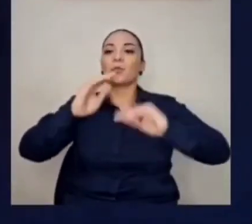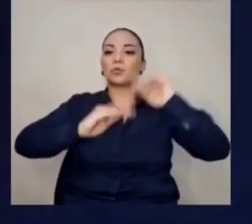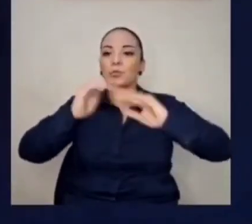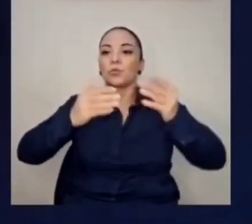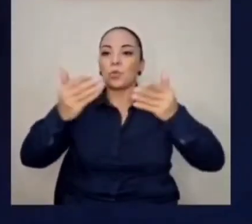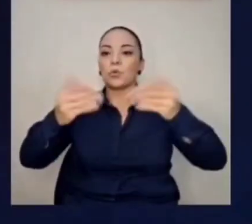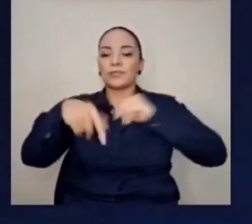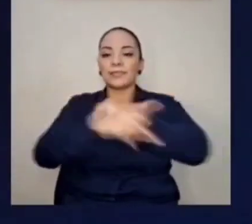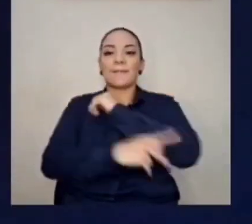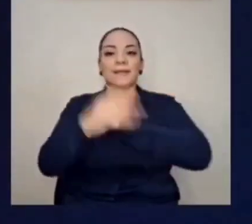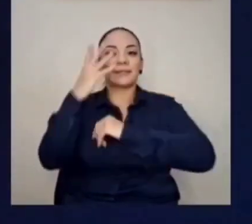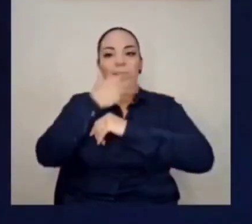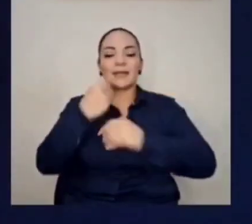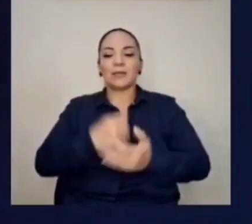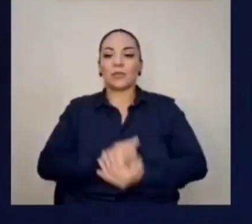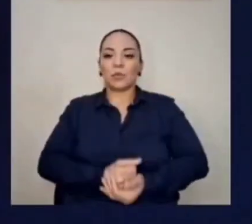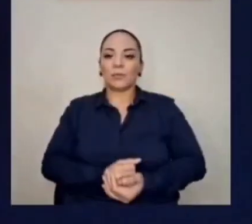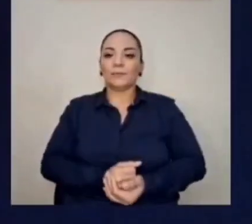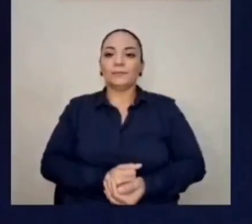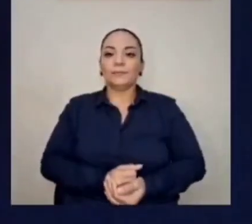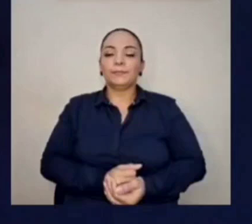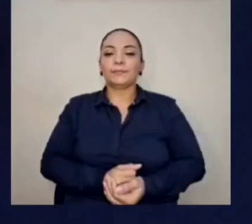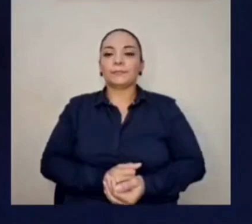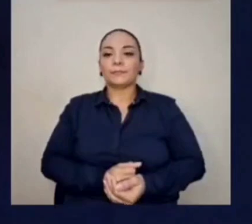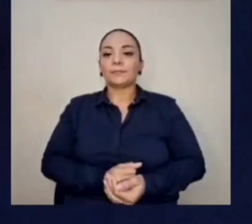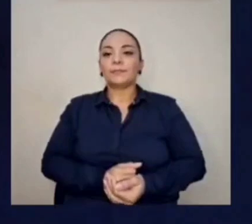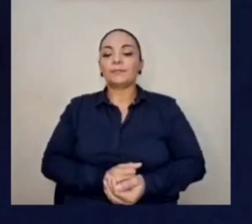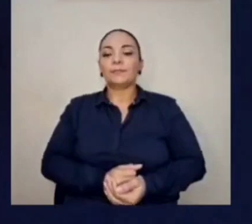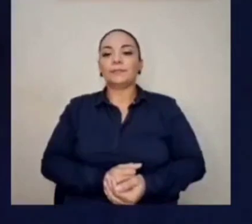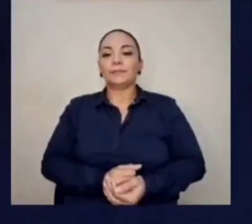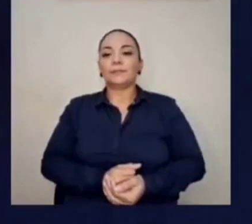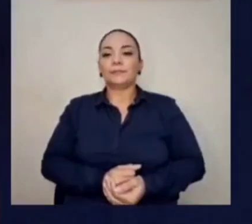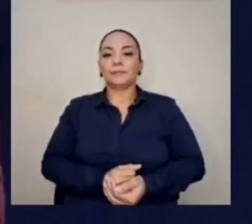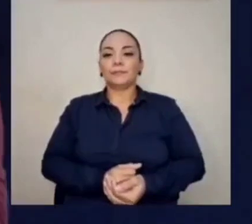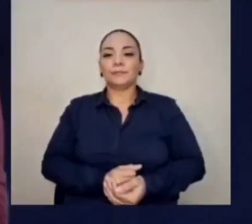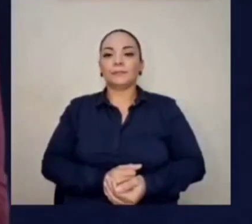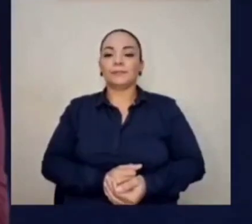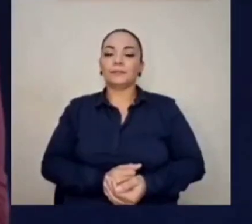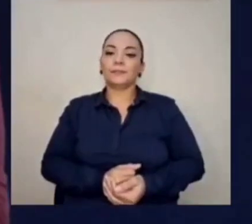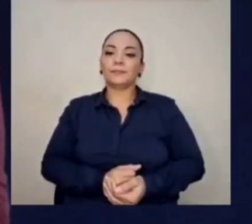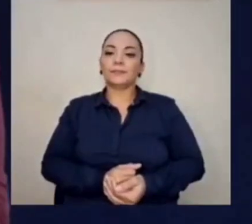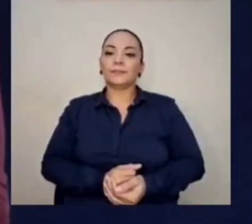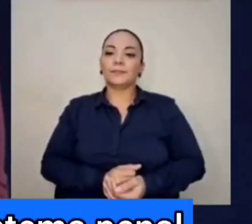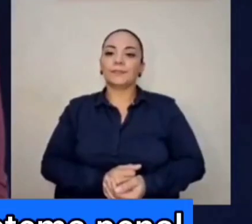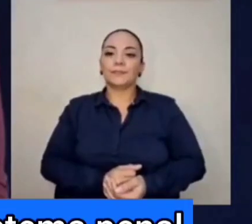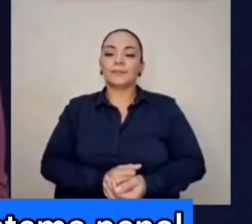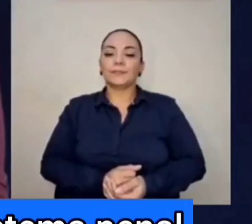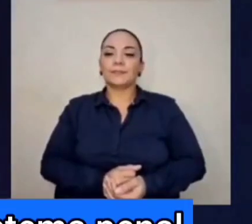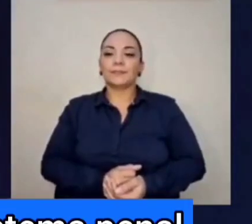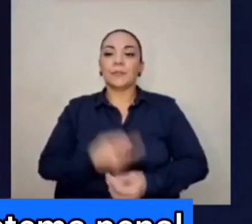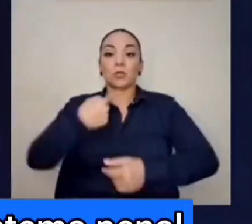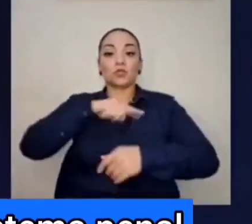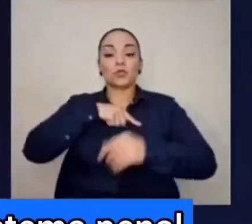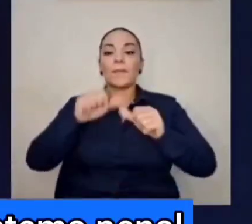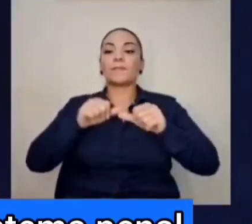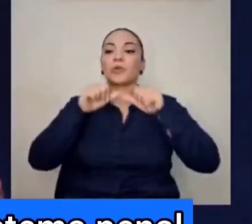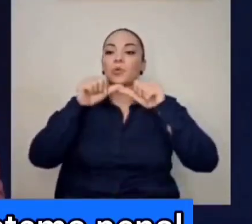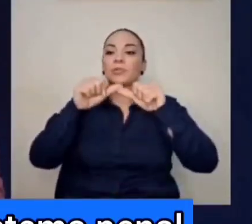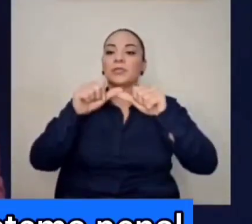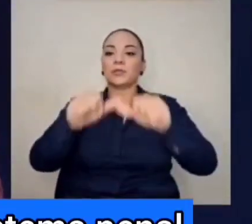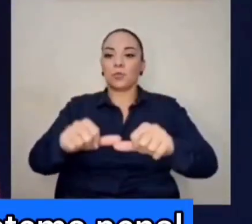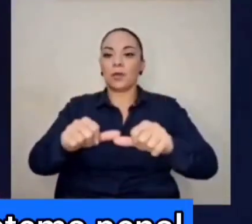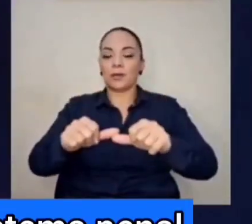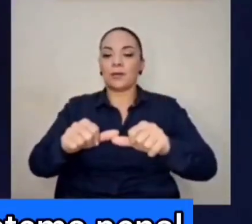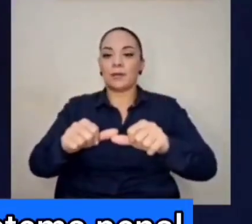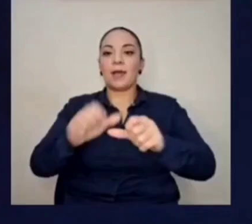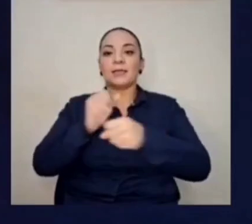este país tan lindo. Entonces, bueno, nosotros vamos a continuar con este